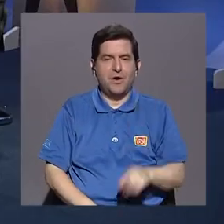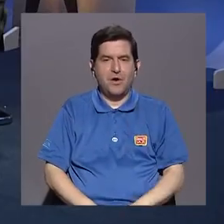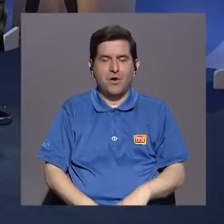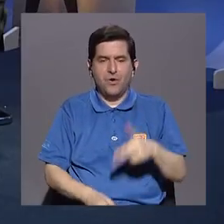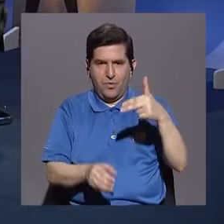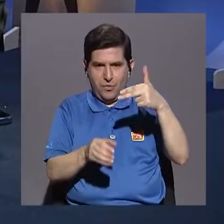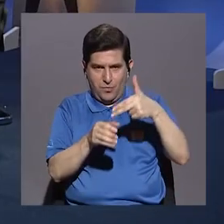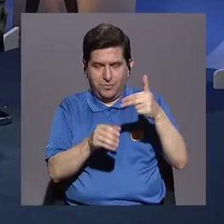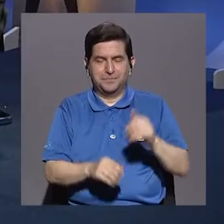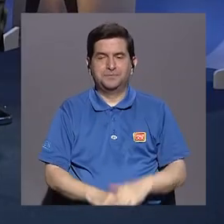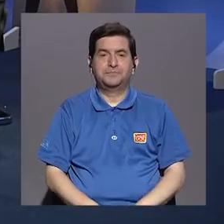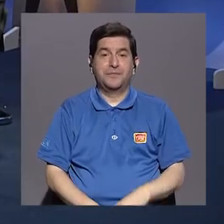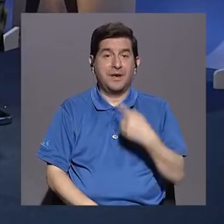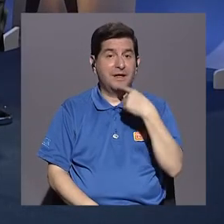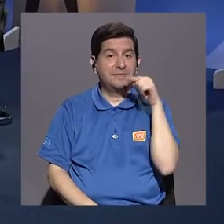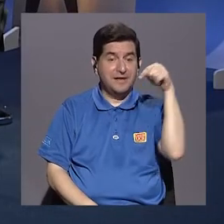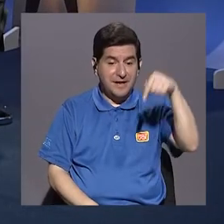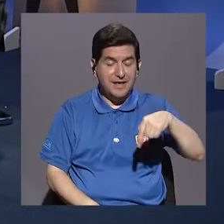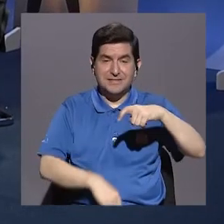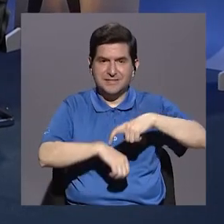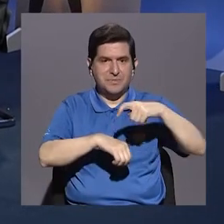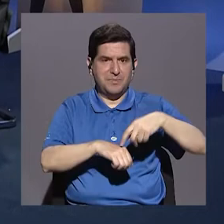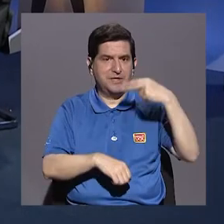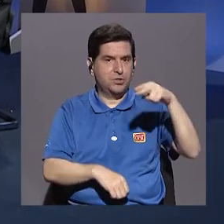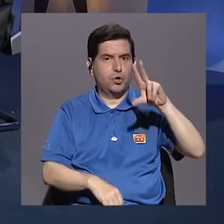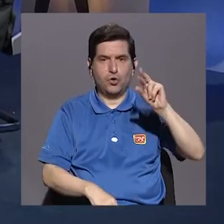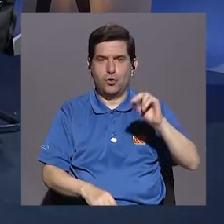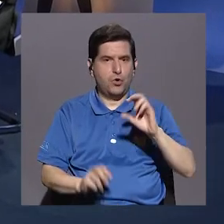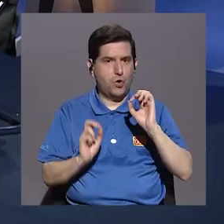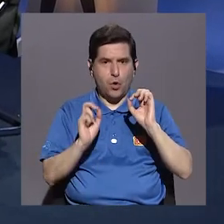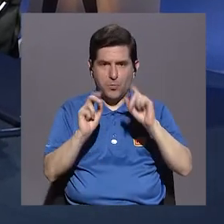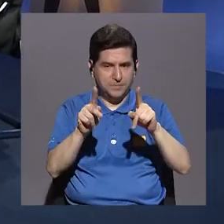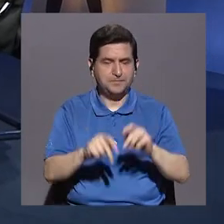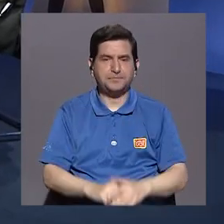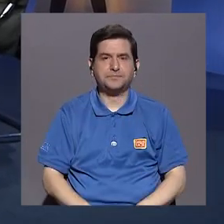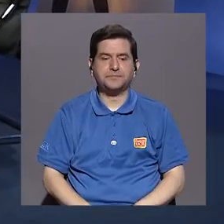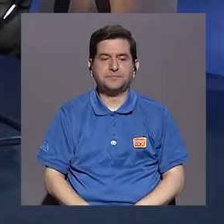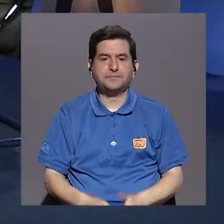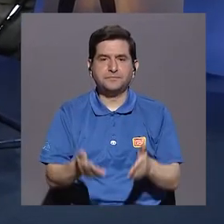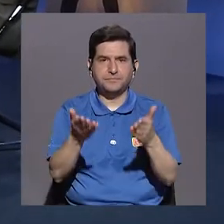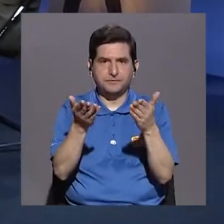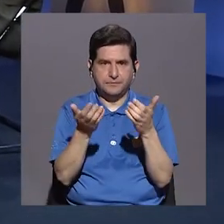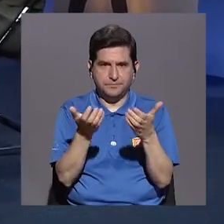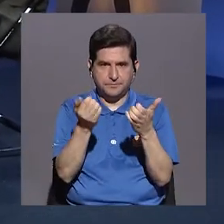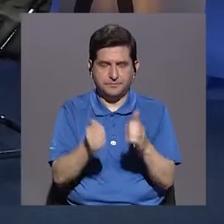momento el hidrógeno no es una opción si lo que se quiere